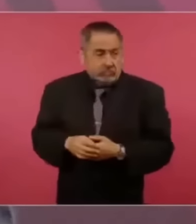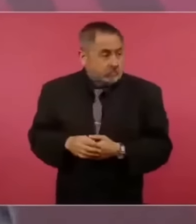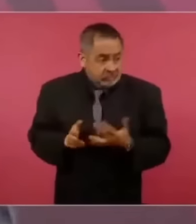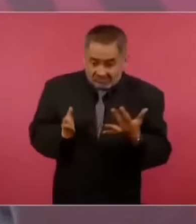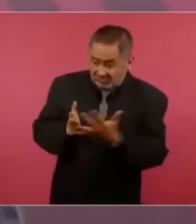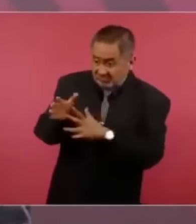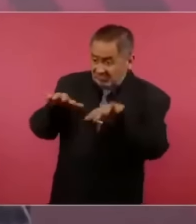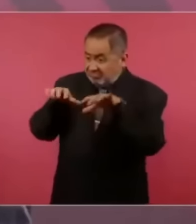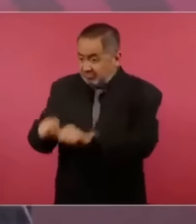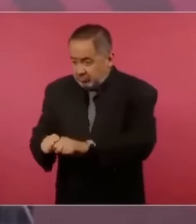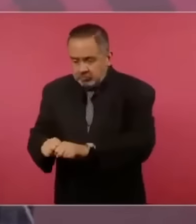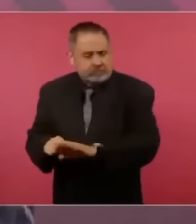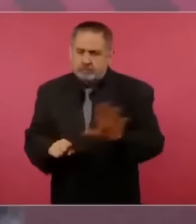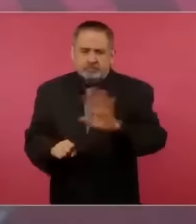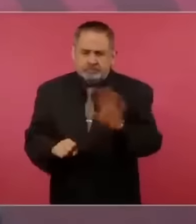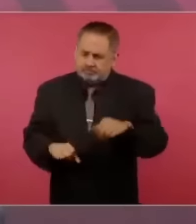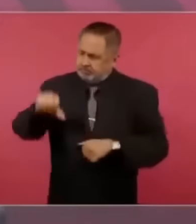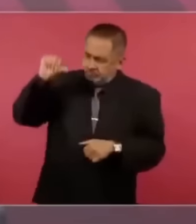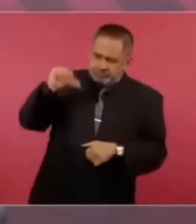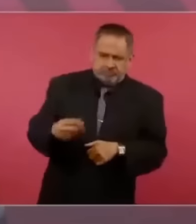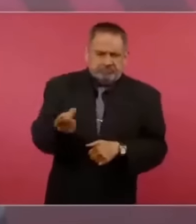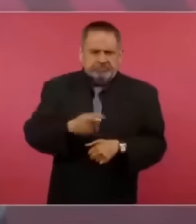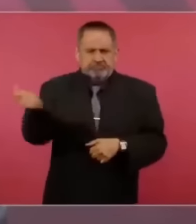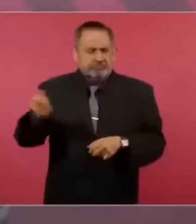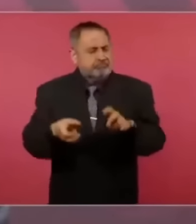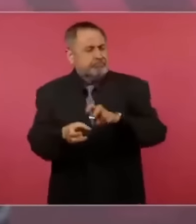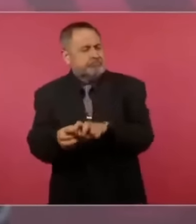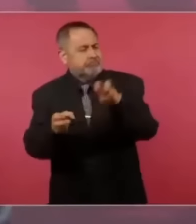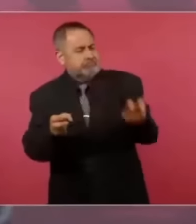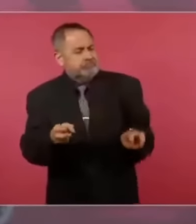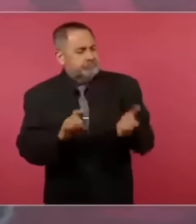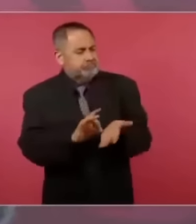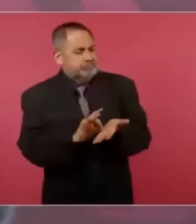expulse de Naciones Unidas.